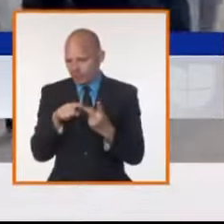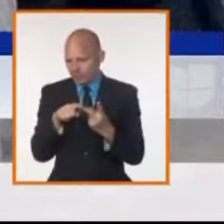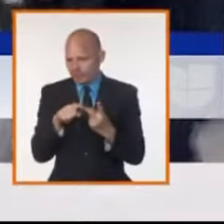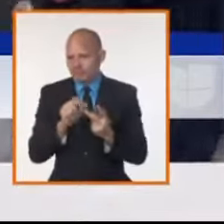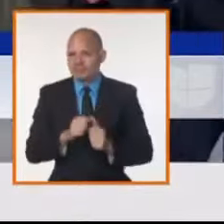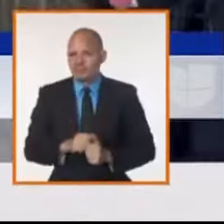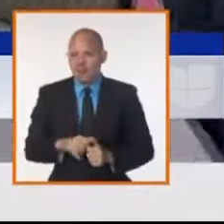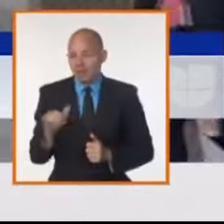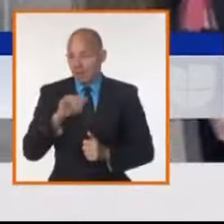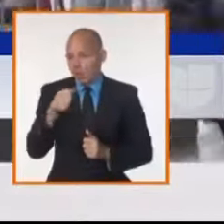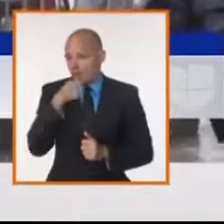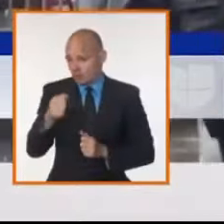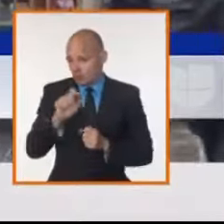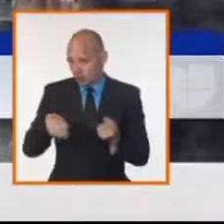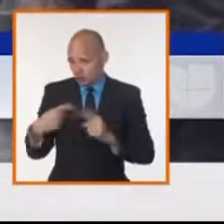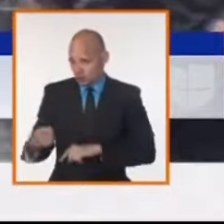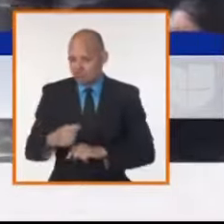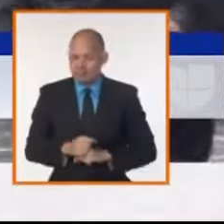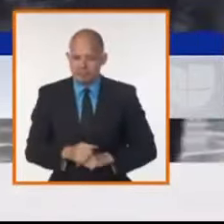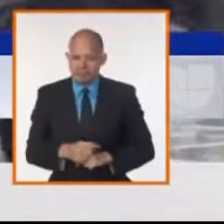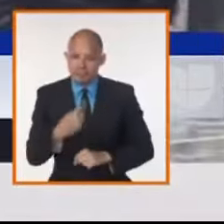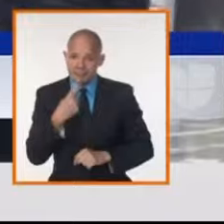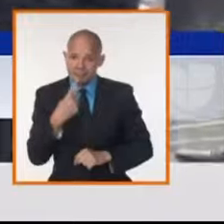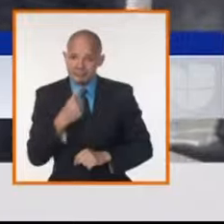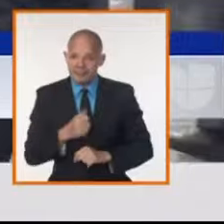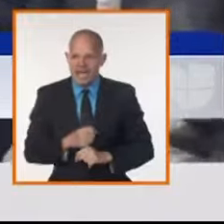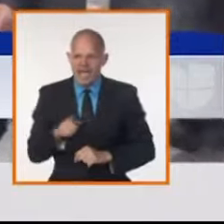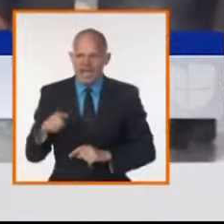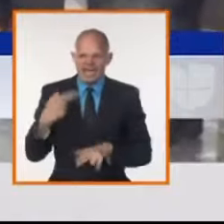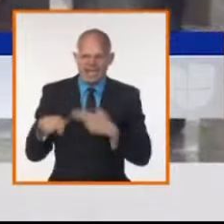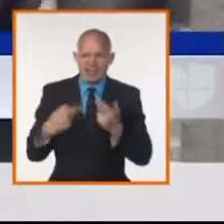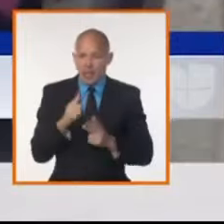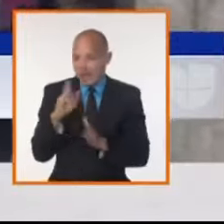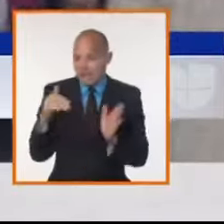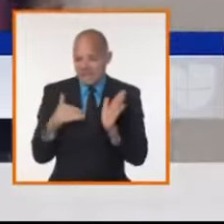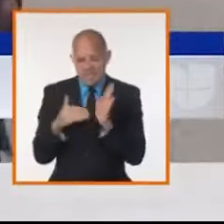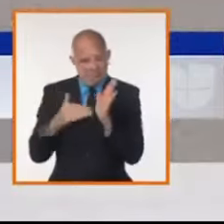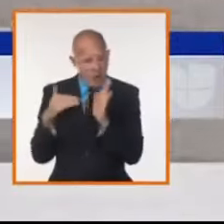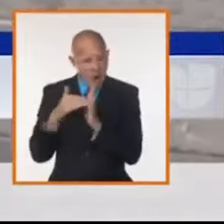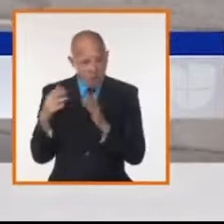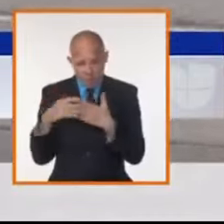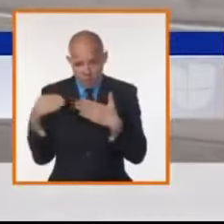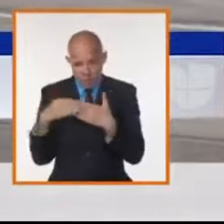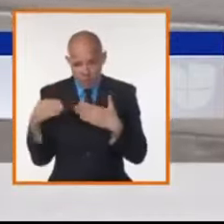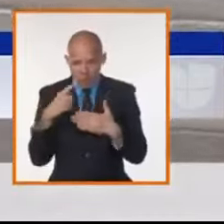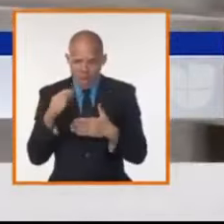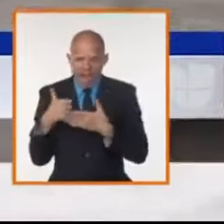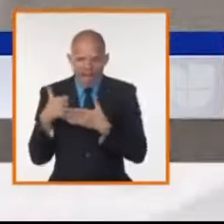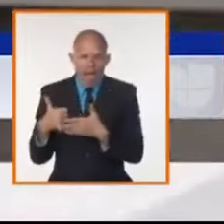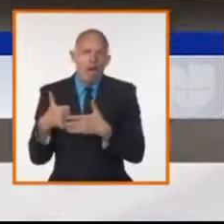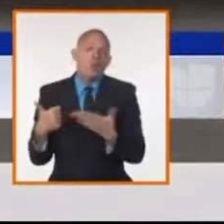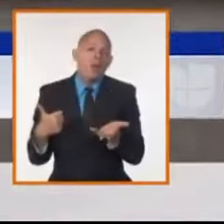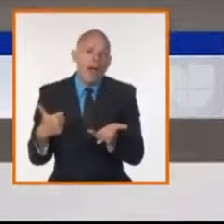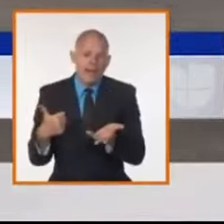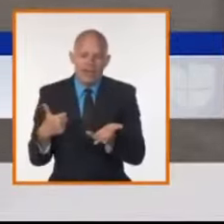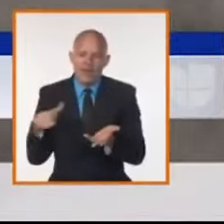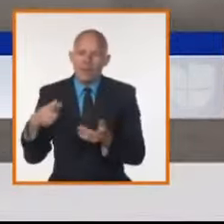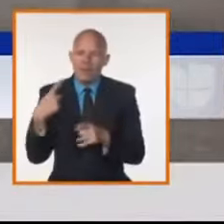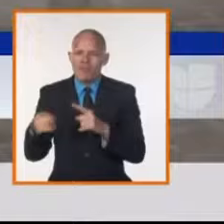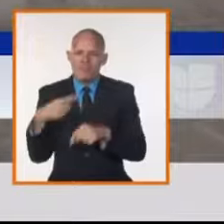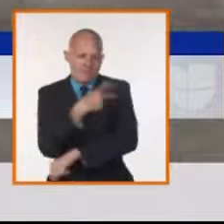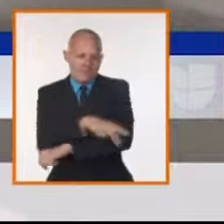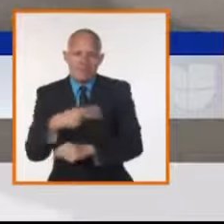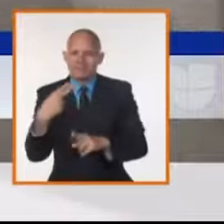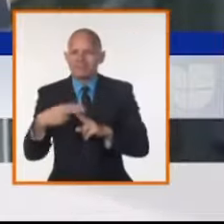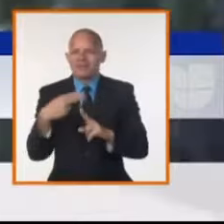acusados en un caso dicen que trató de enviar miles de millones de dólares en ayuda militar a Egipto